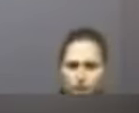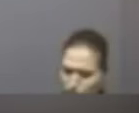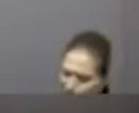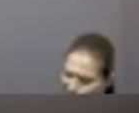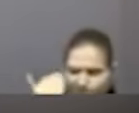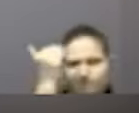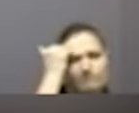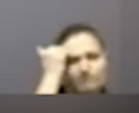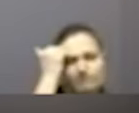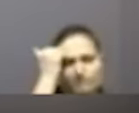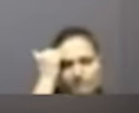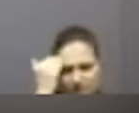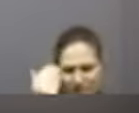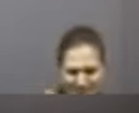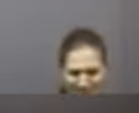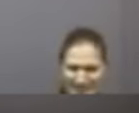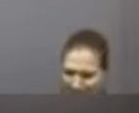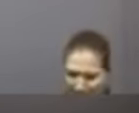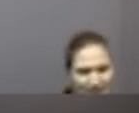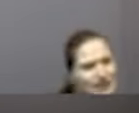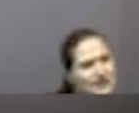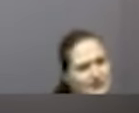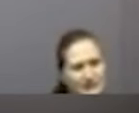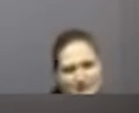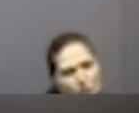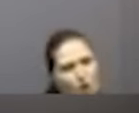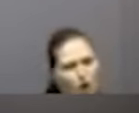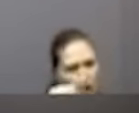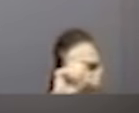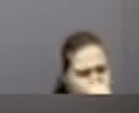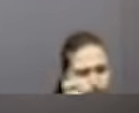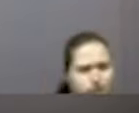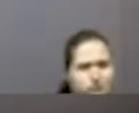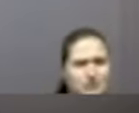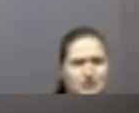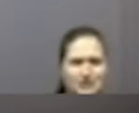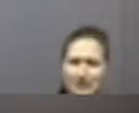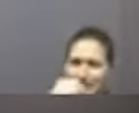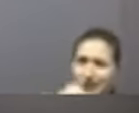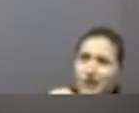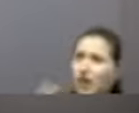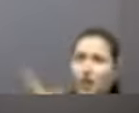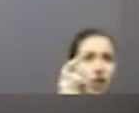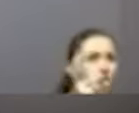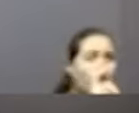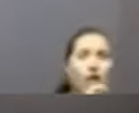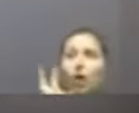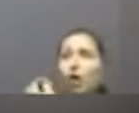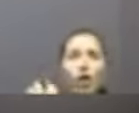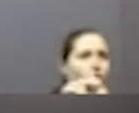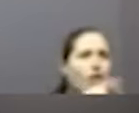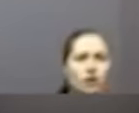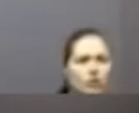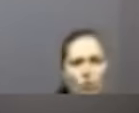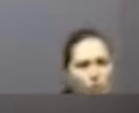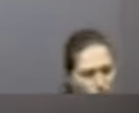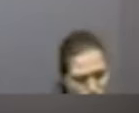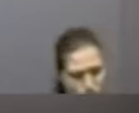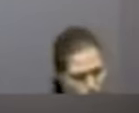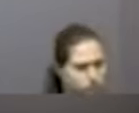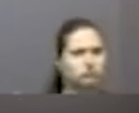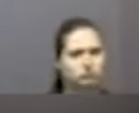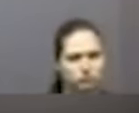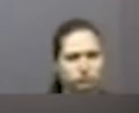preocupaciones expresadas por los ciudadanos y subrayando que en un una democracia es fundamental el diálogo entre el